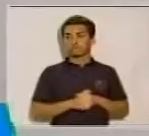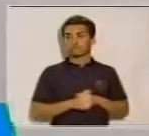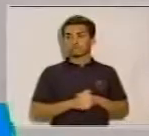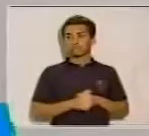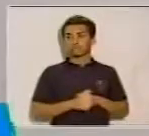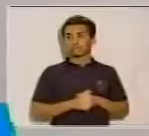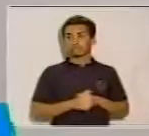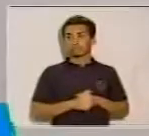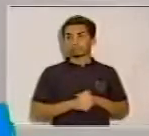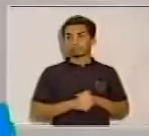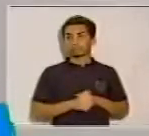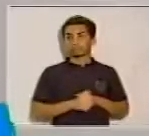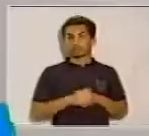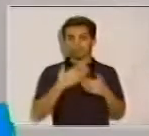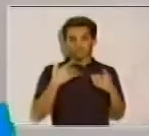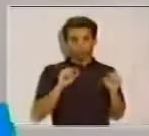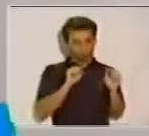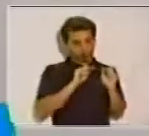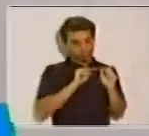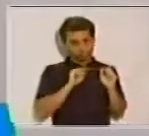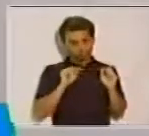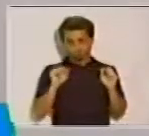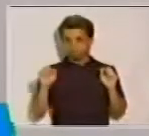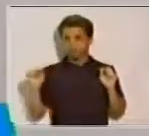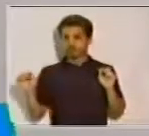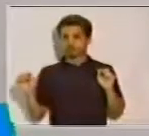Está entonces trazada la primera línea.